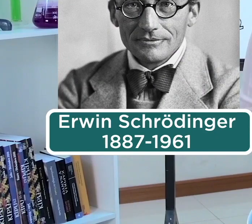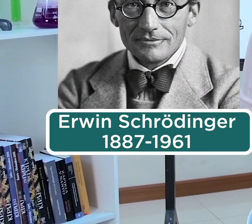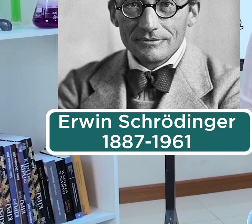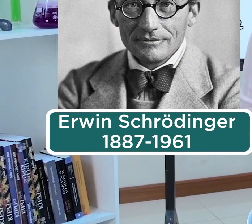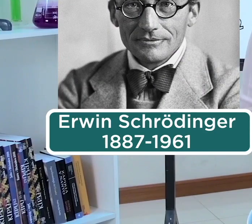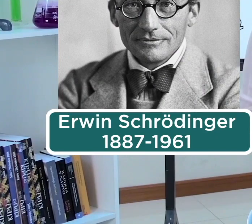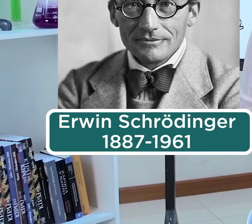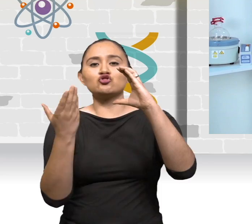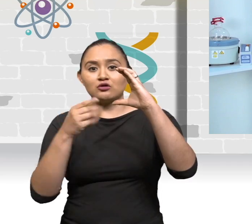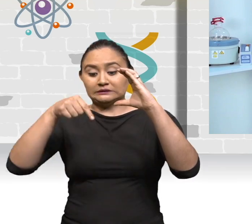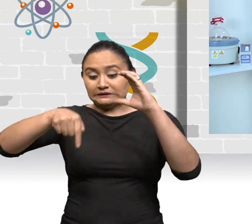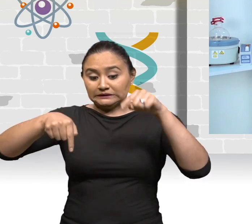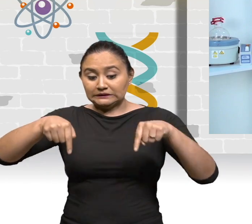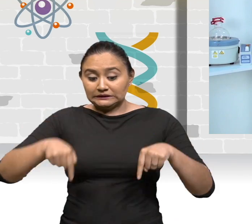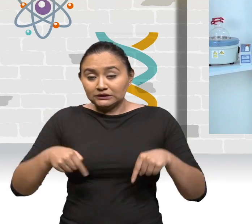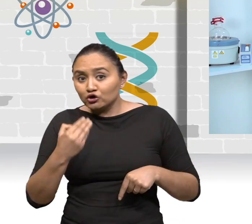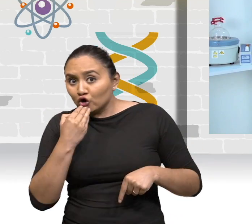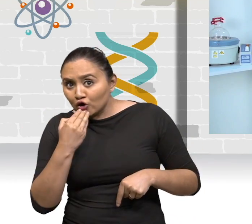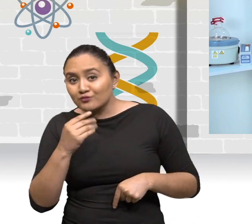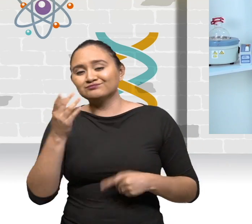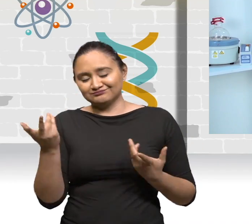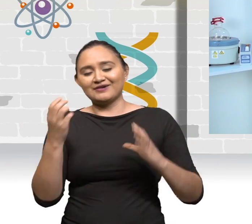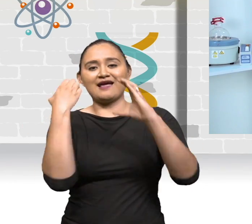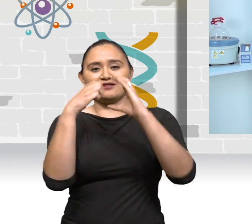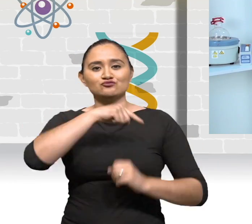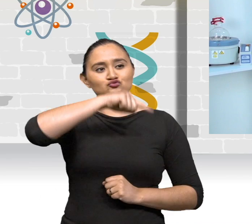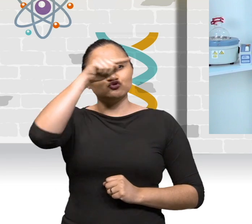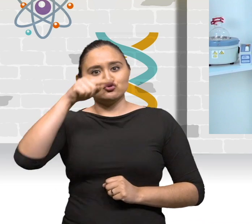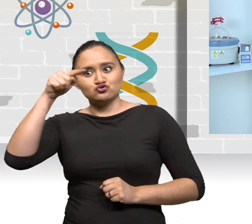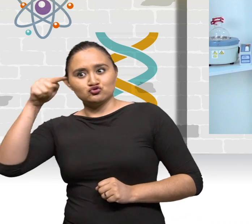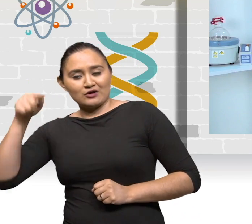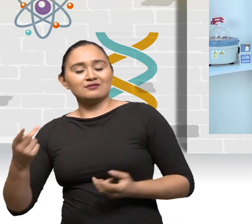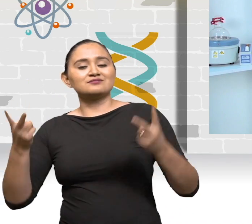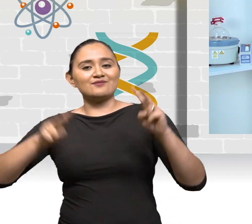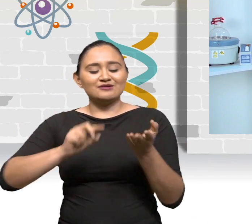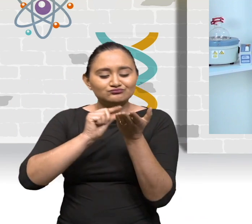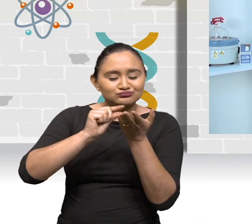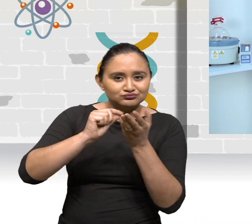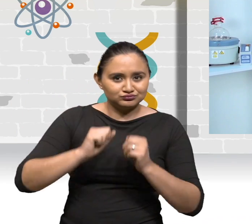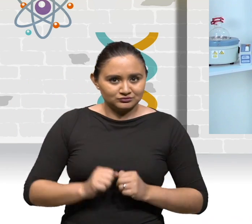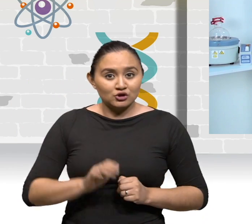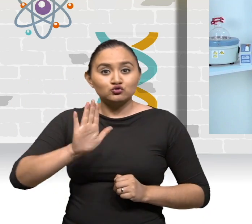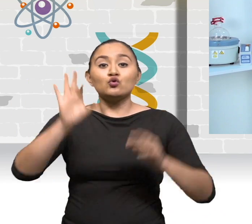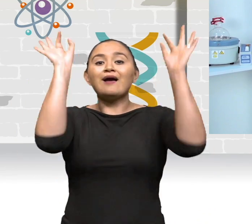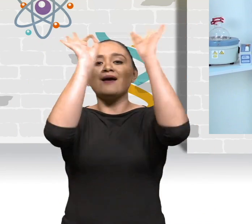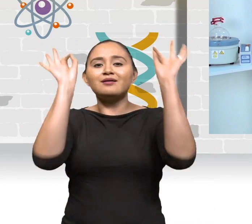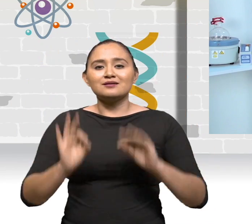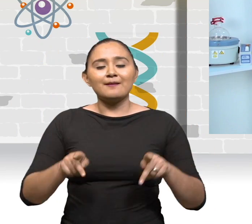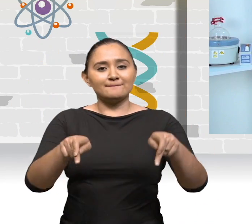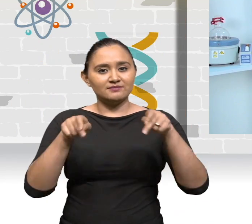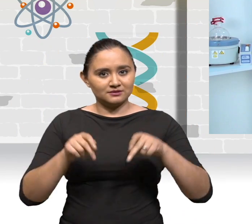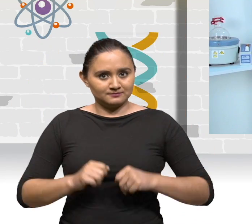describe la región de probabilidad, la ubicación del electrón como una densidad de probabilidad y la ubicación del electrón en